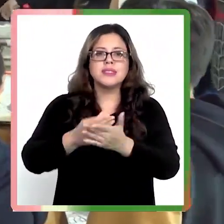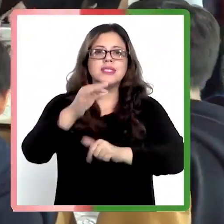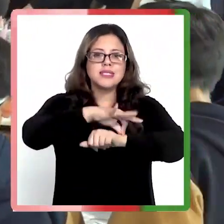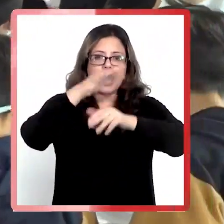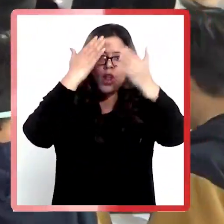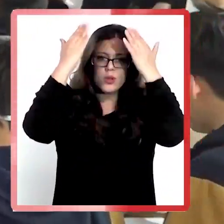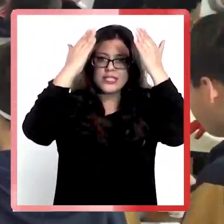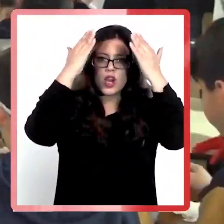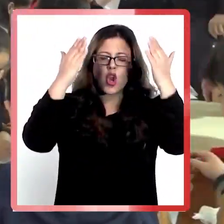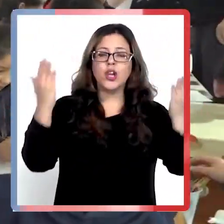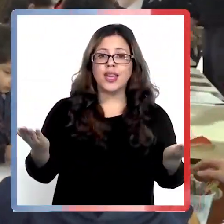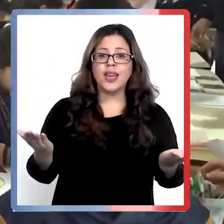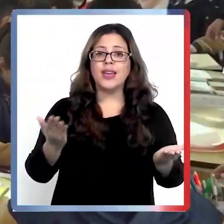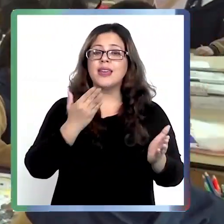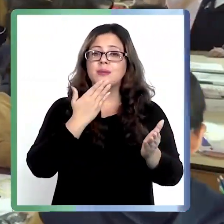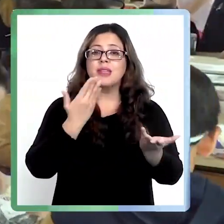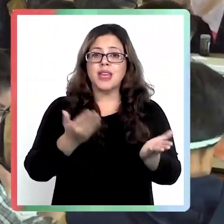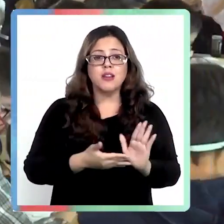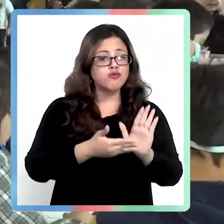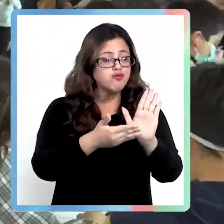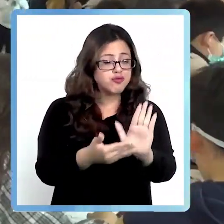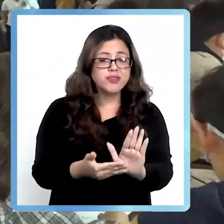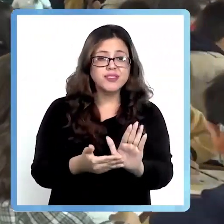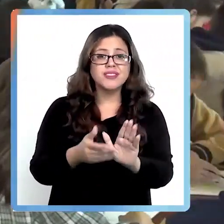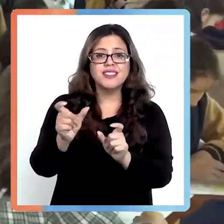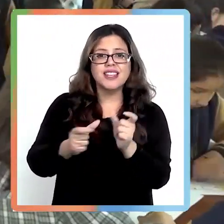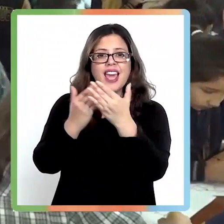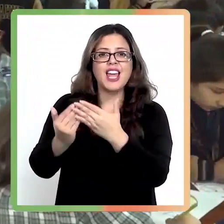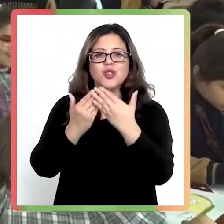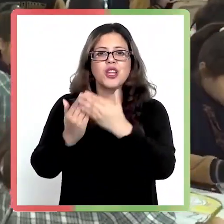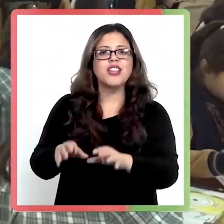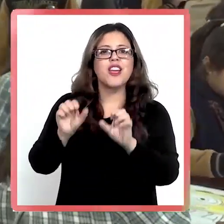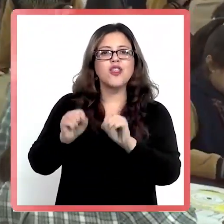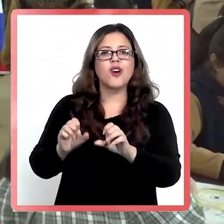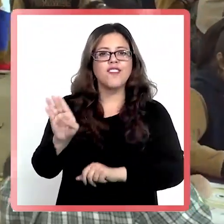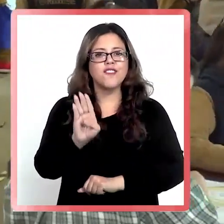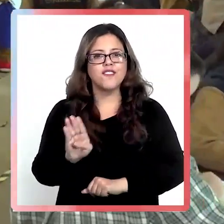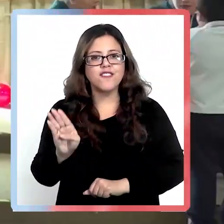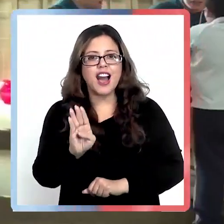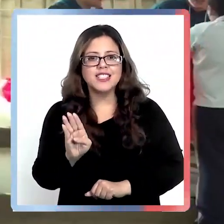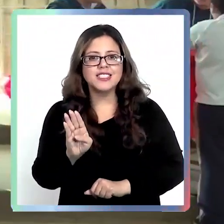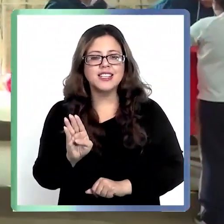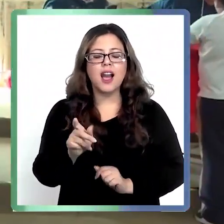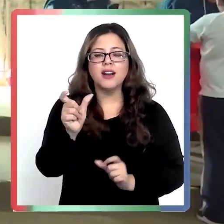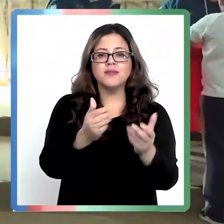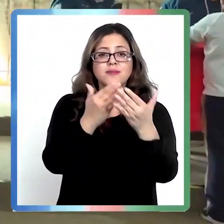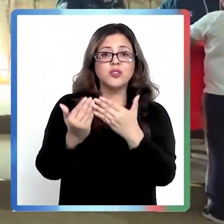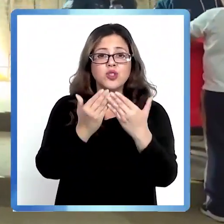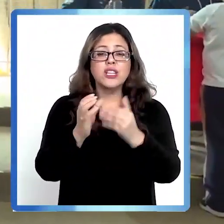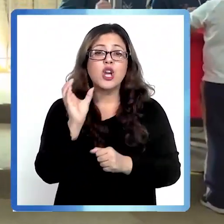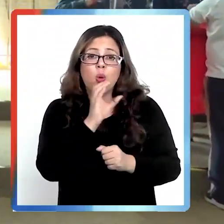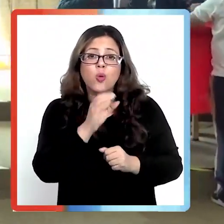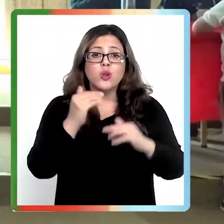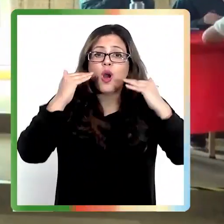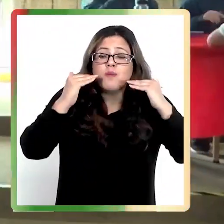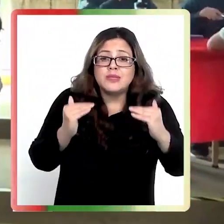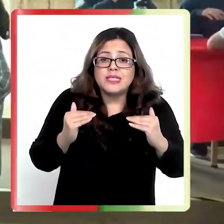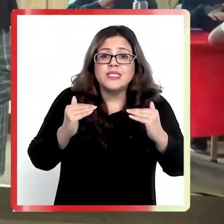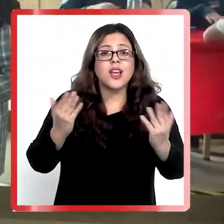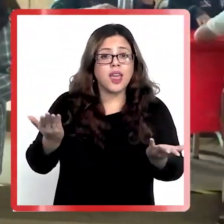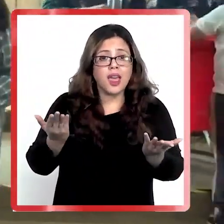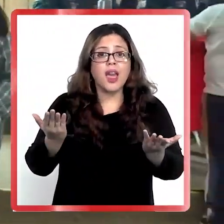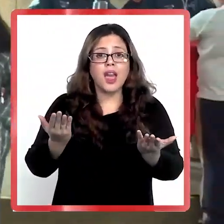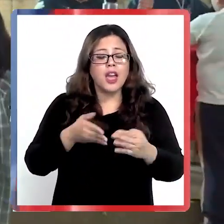salud mental y presentársela a nuestros estudiantes de educación básica. Los alumnos de los cursos más